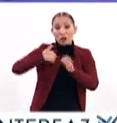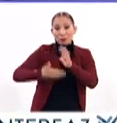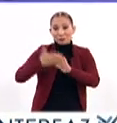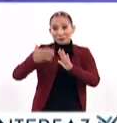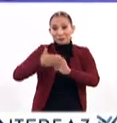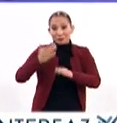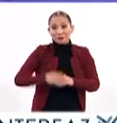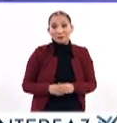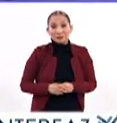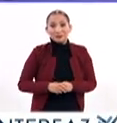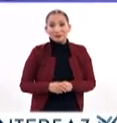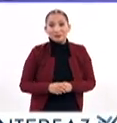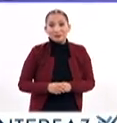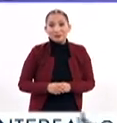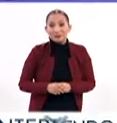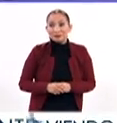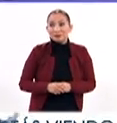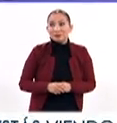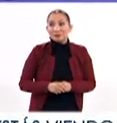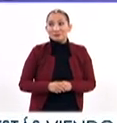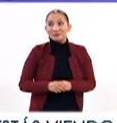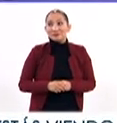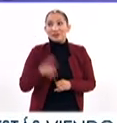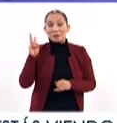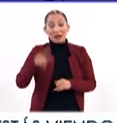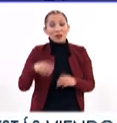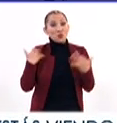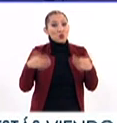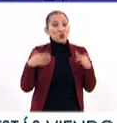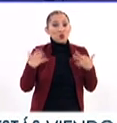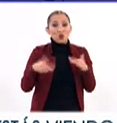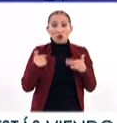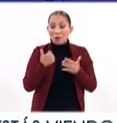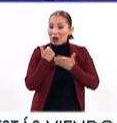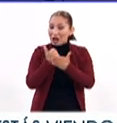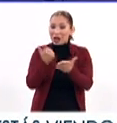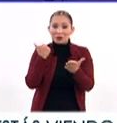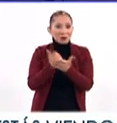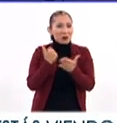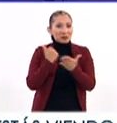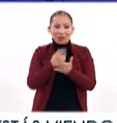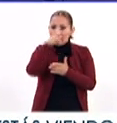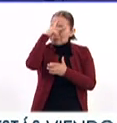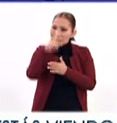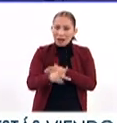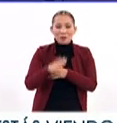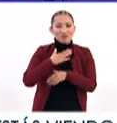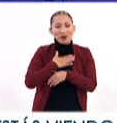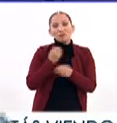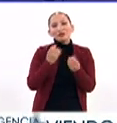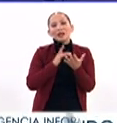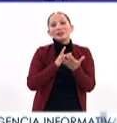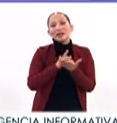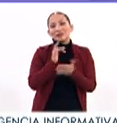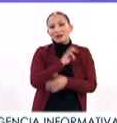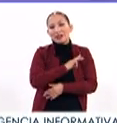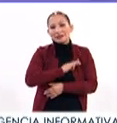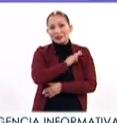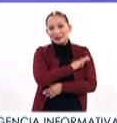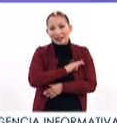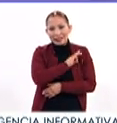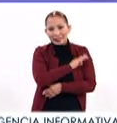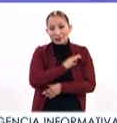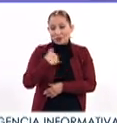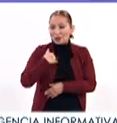construido, ¿no? Pues Ingeniero. es que es una verdadera contribución al nacionalismo mexicano. Muchísimas felicidades, ingeniero. Me